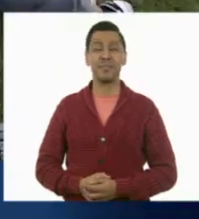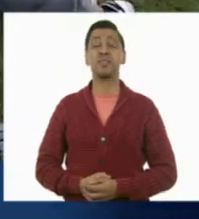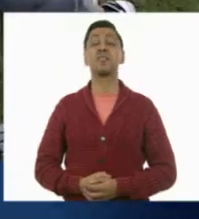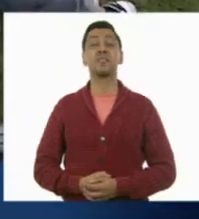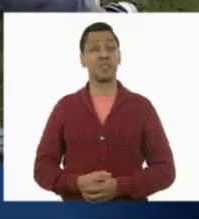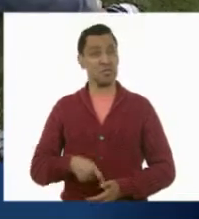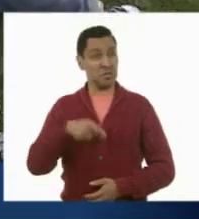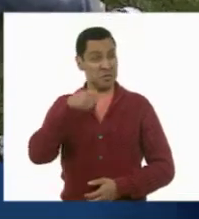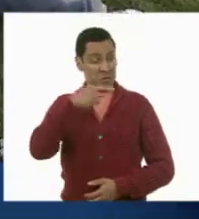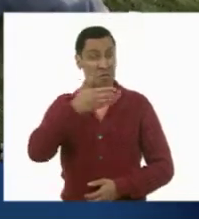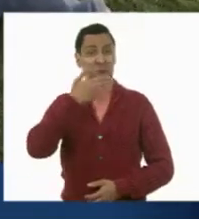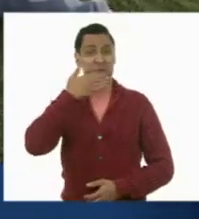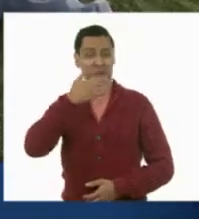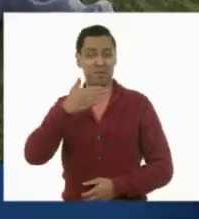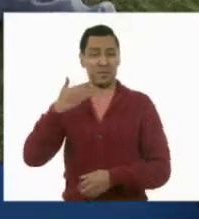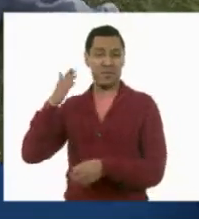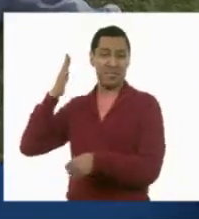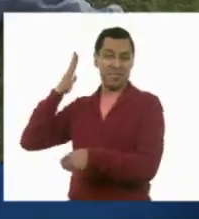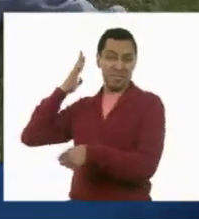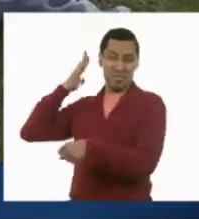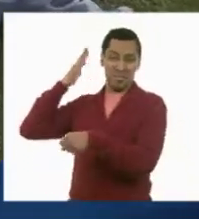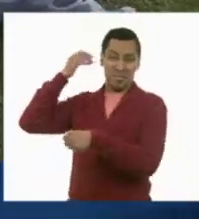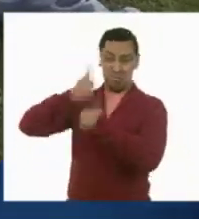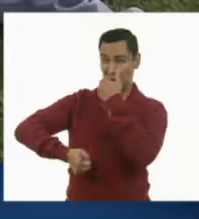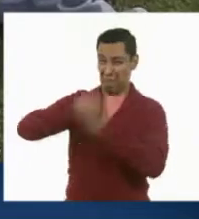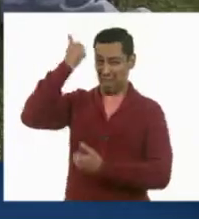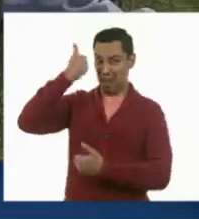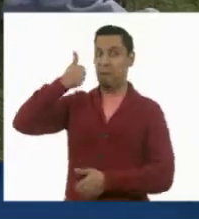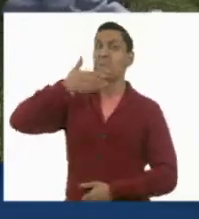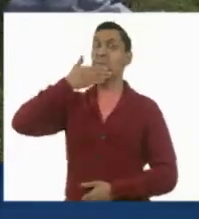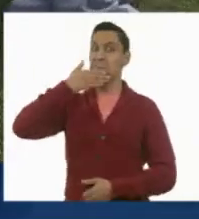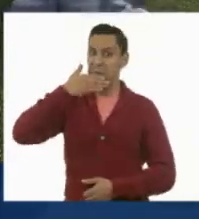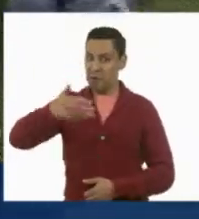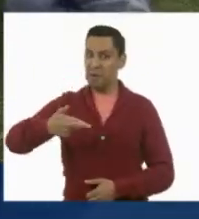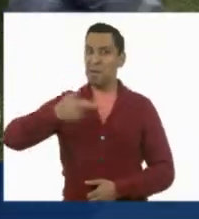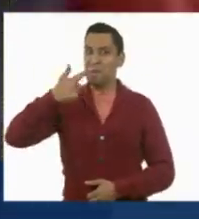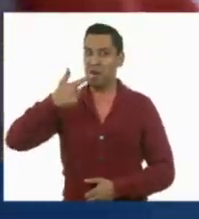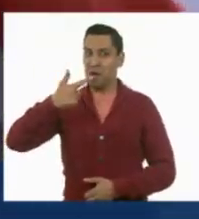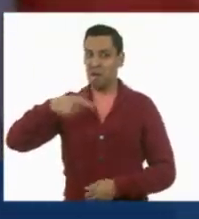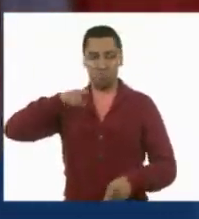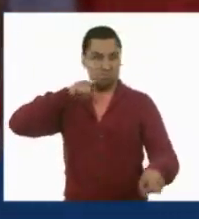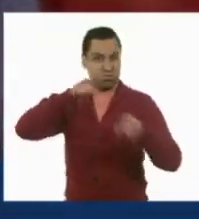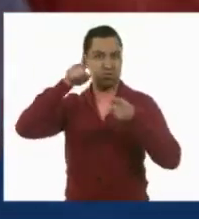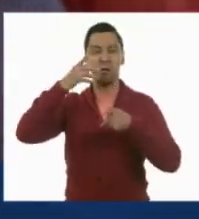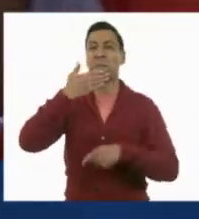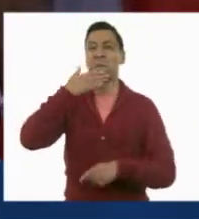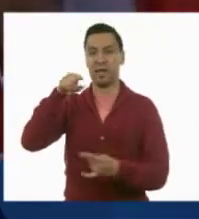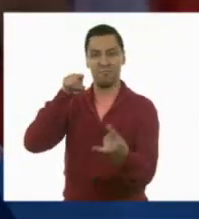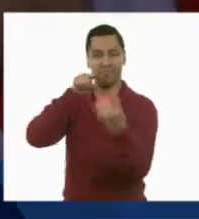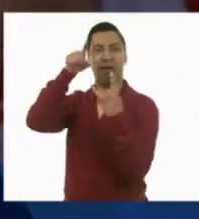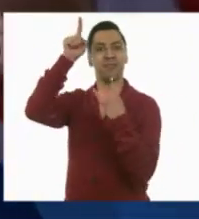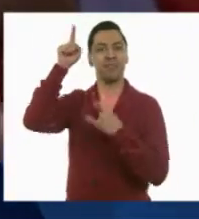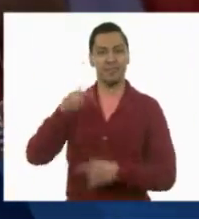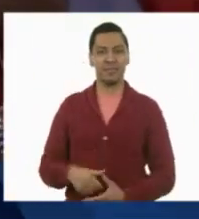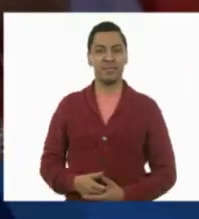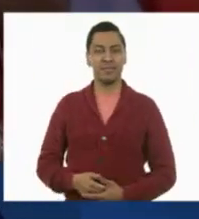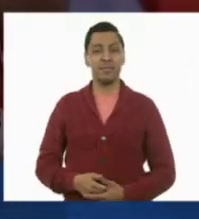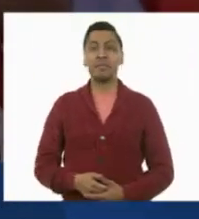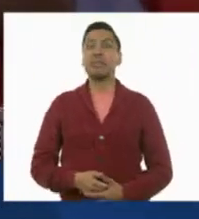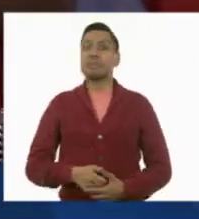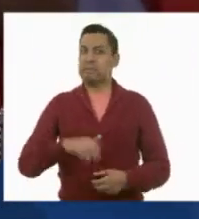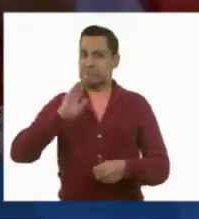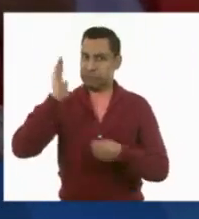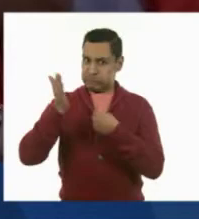Con los penales, Brandon. ¿Sí? Sí. Es más, si en la final tenemos que